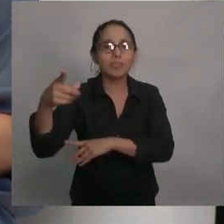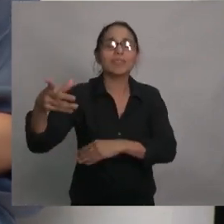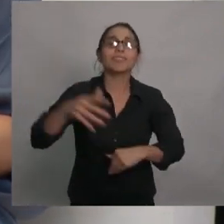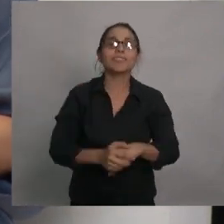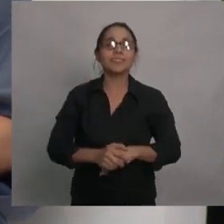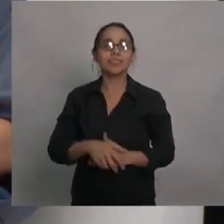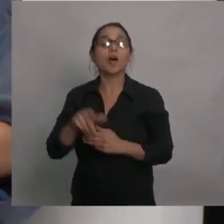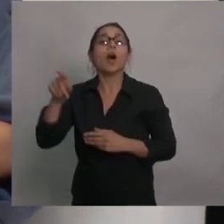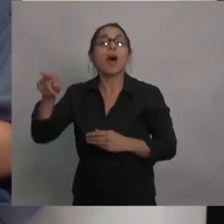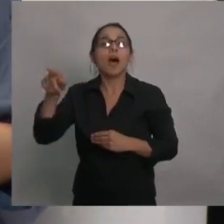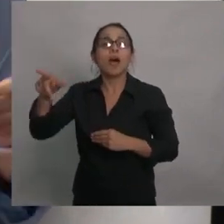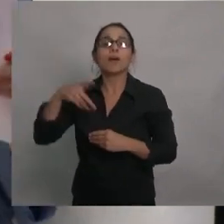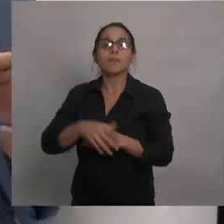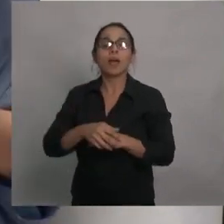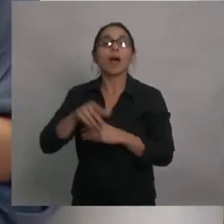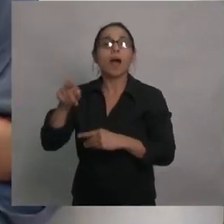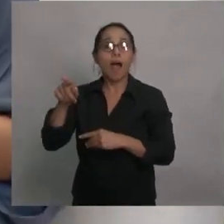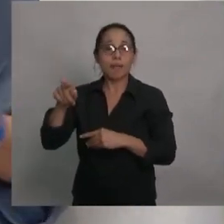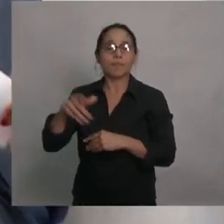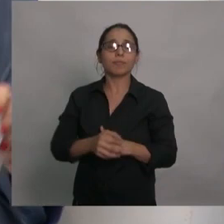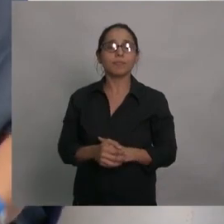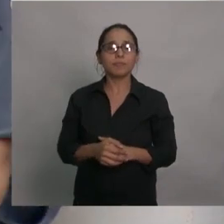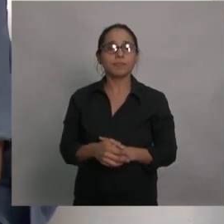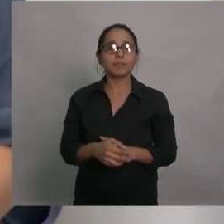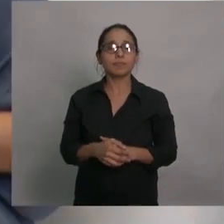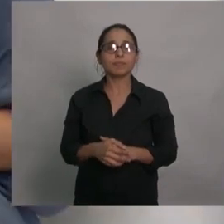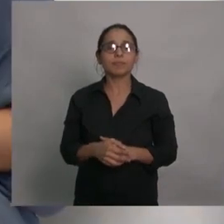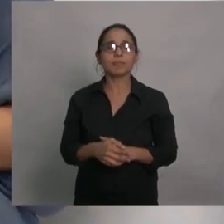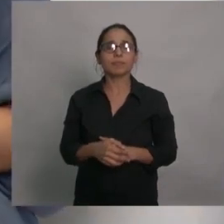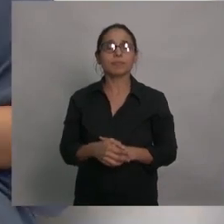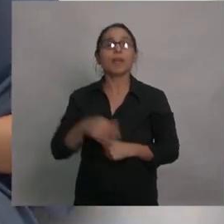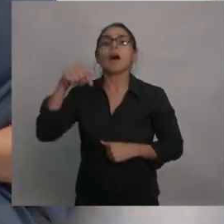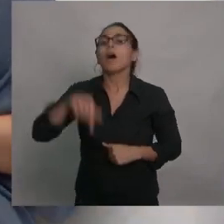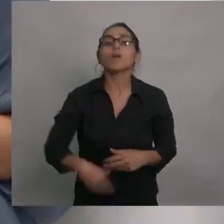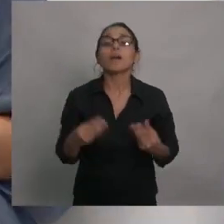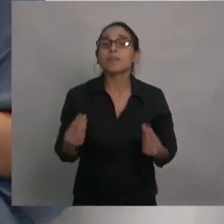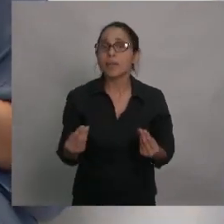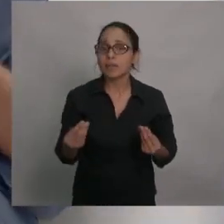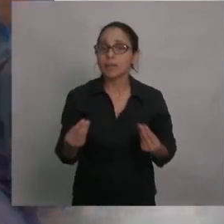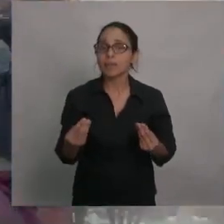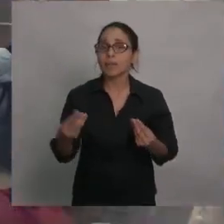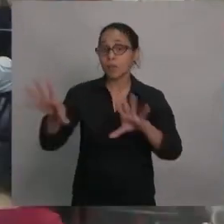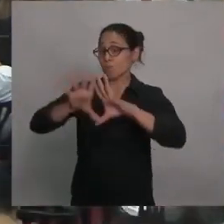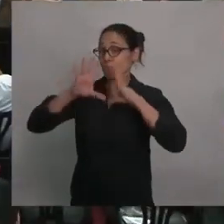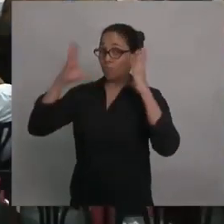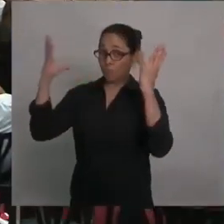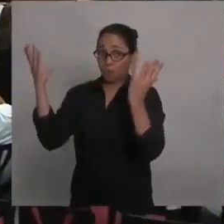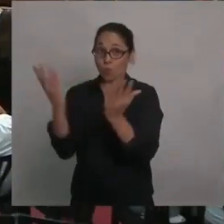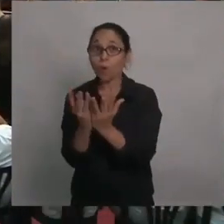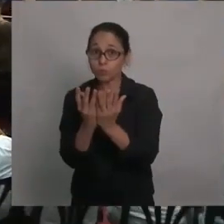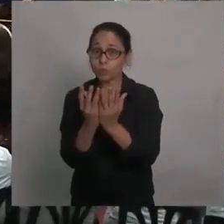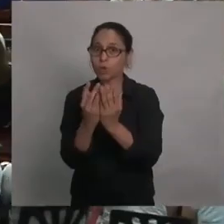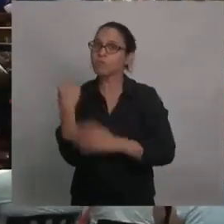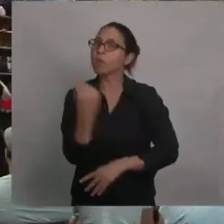Margaridas reúne a 50.000 mujeres. Estamos en el mundo y, además, estamos